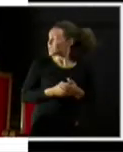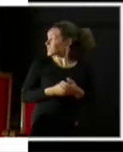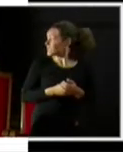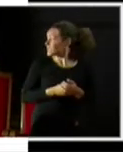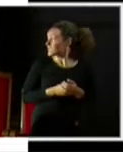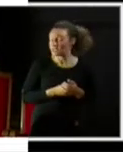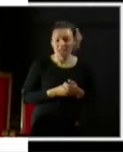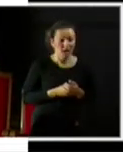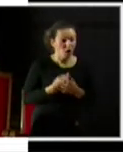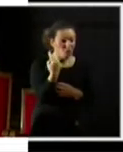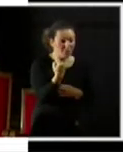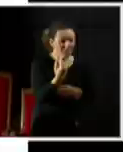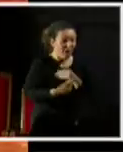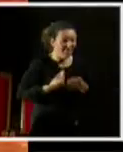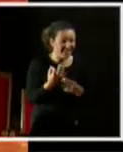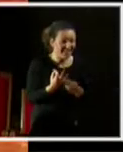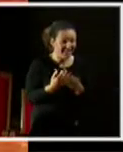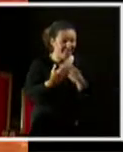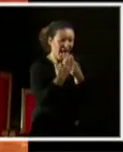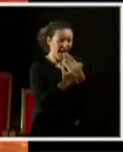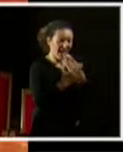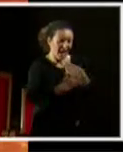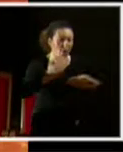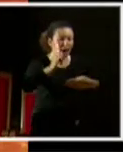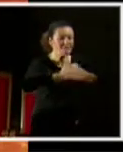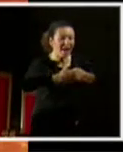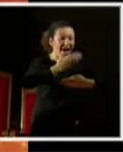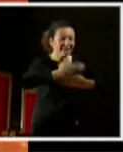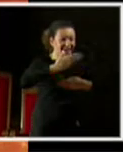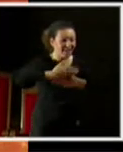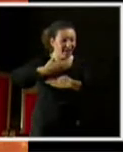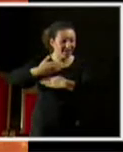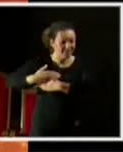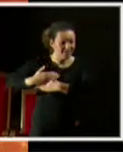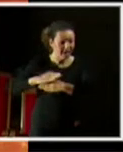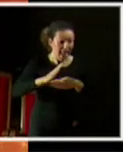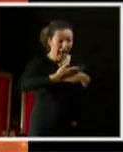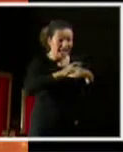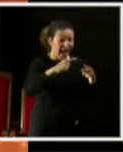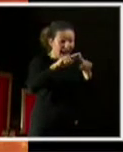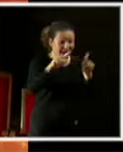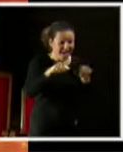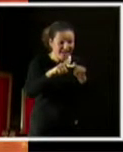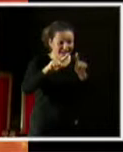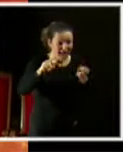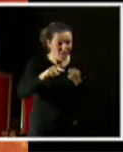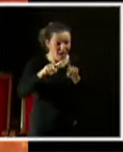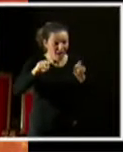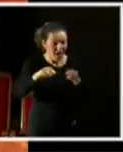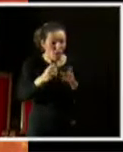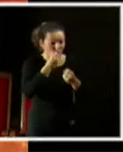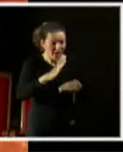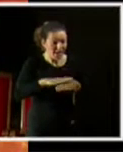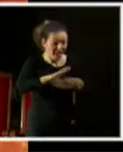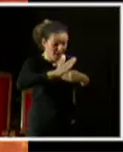simplemente impermeabilizarlo aislarlo y para ello pues las escamas son buenas para esto pero como hemos dicho antes como el agua